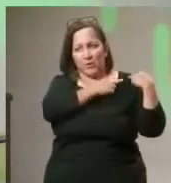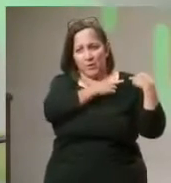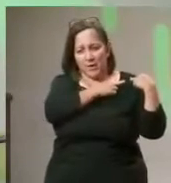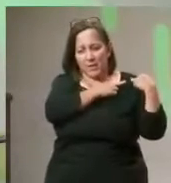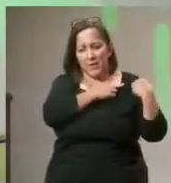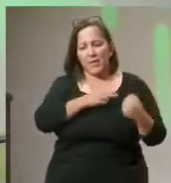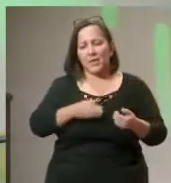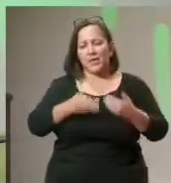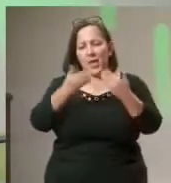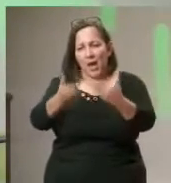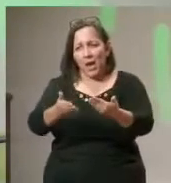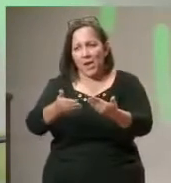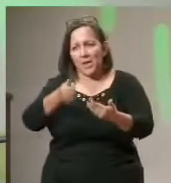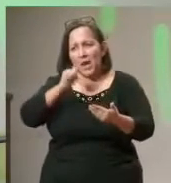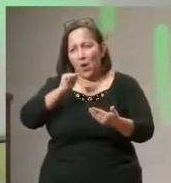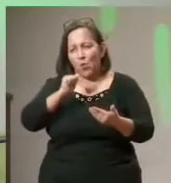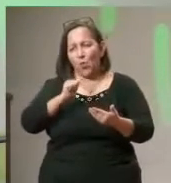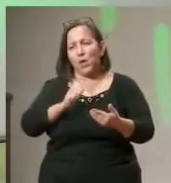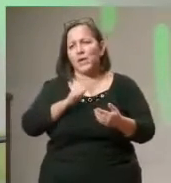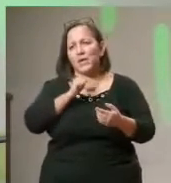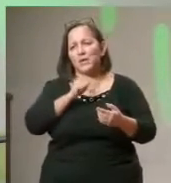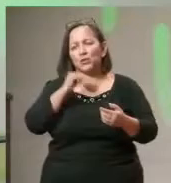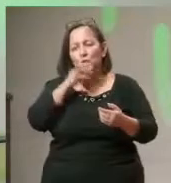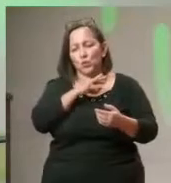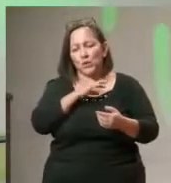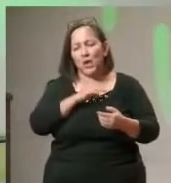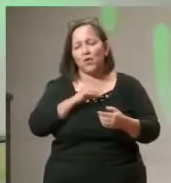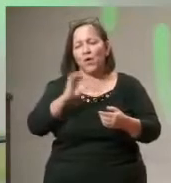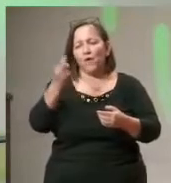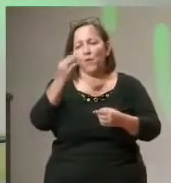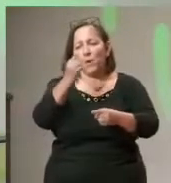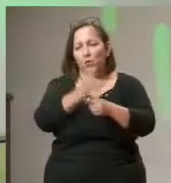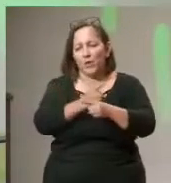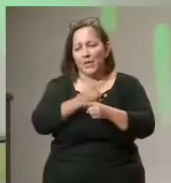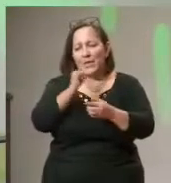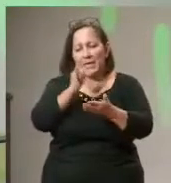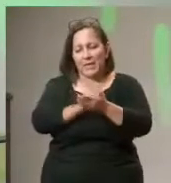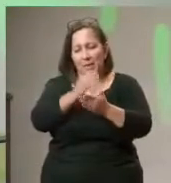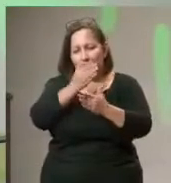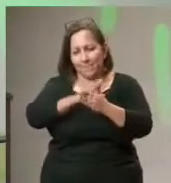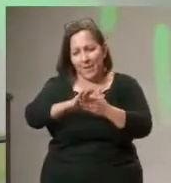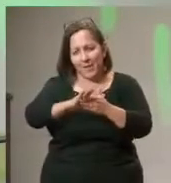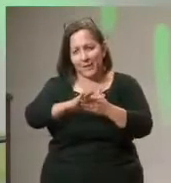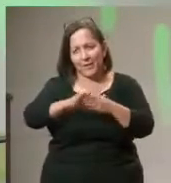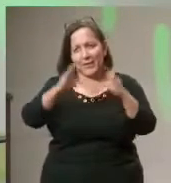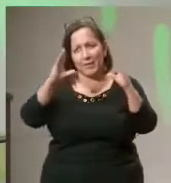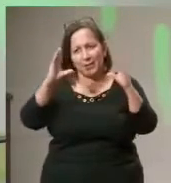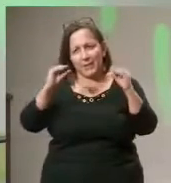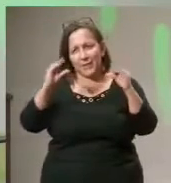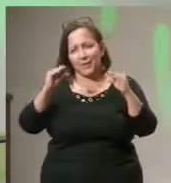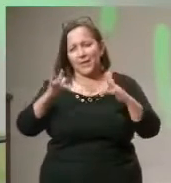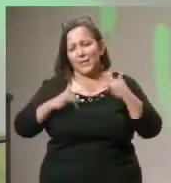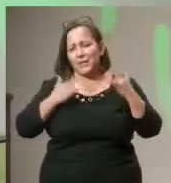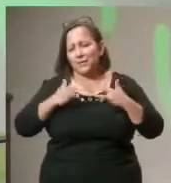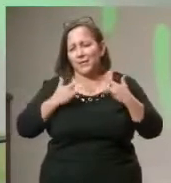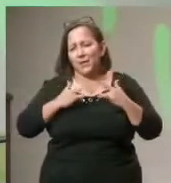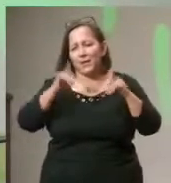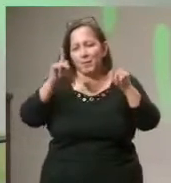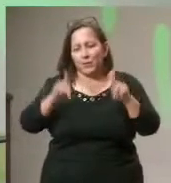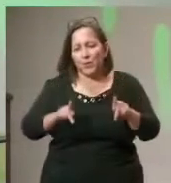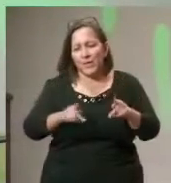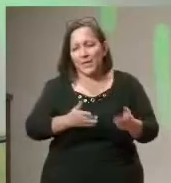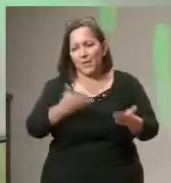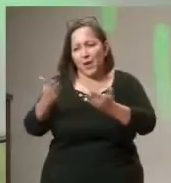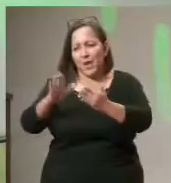gestionar las aguas residuales de una manera correcta. Entonces, esa parte de sensibilización hay que llevarla a todas